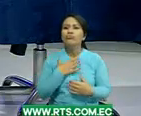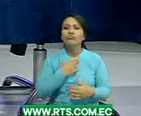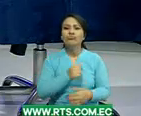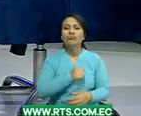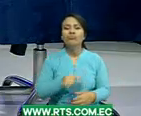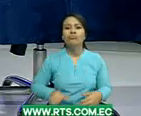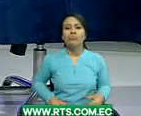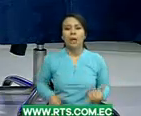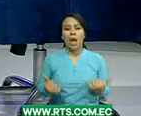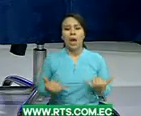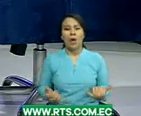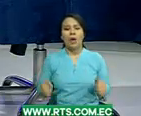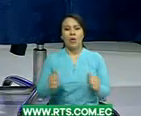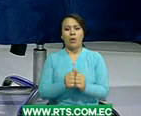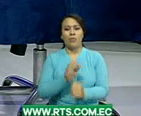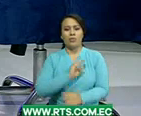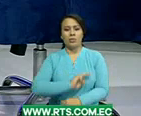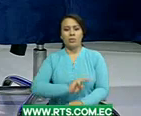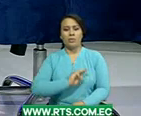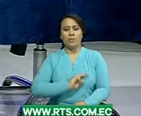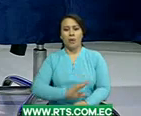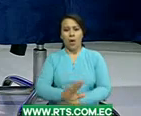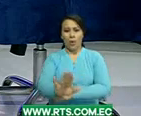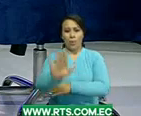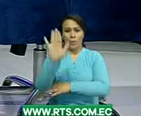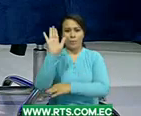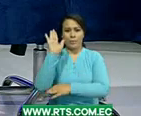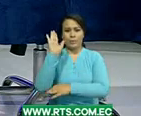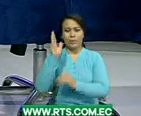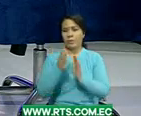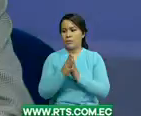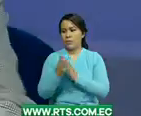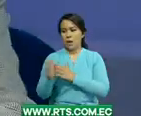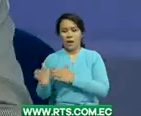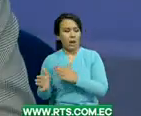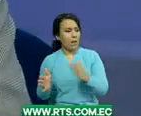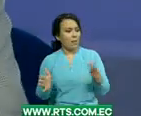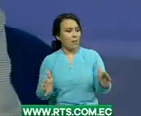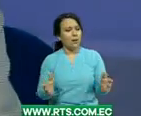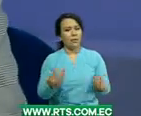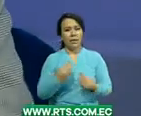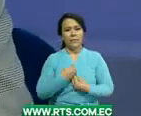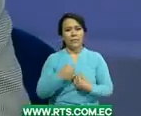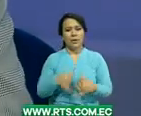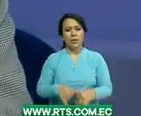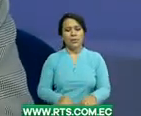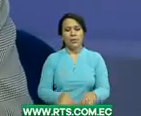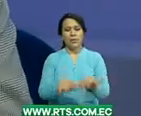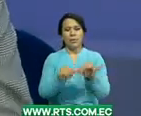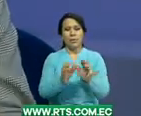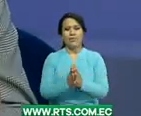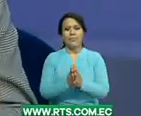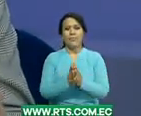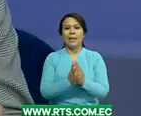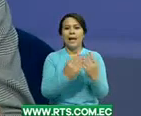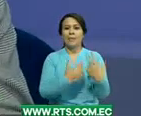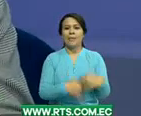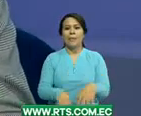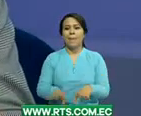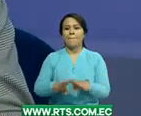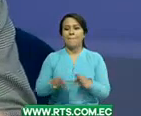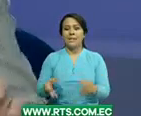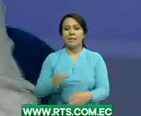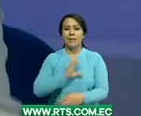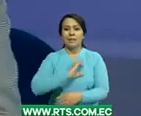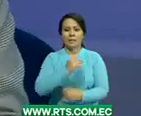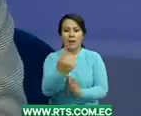este caso con la municipalidad. Primero que existe el compromiso de las partes, ¿no? Bien. En ese sentido ya empieza las acciones a través de mesas técnicas